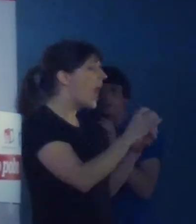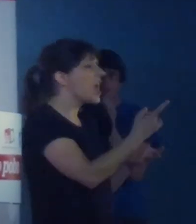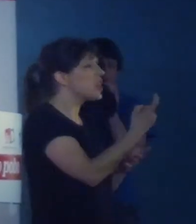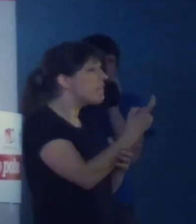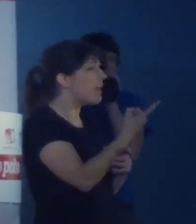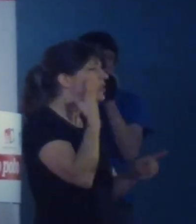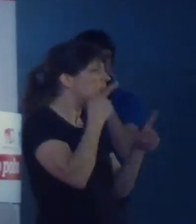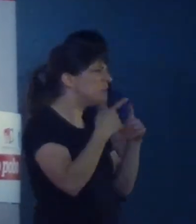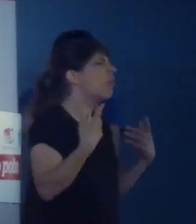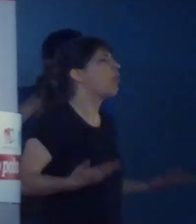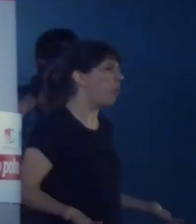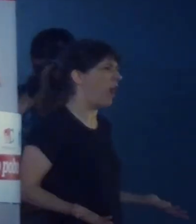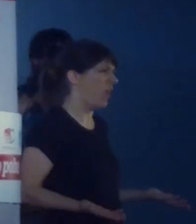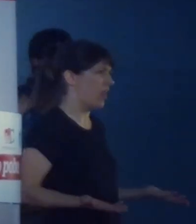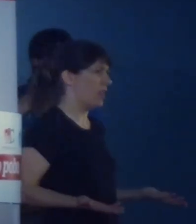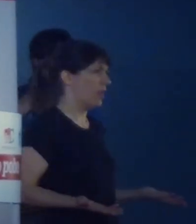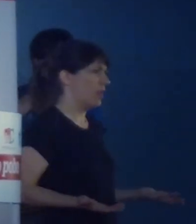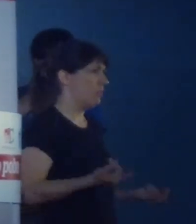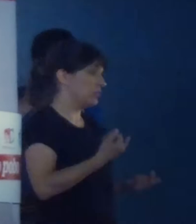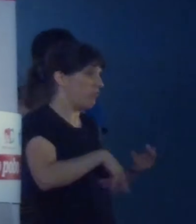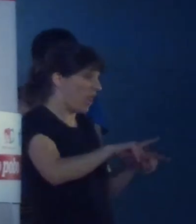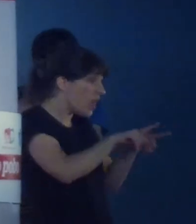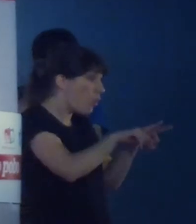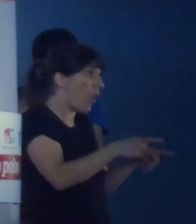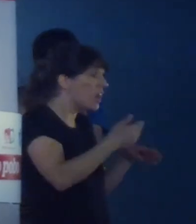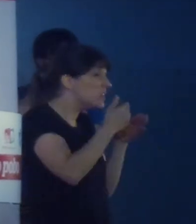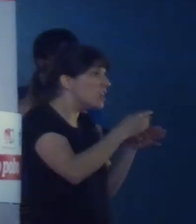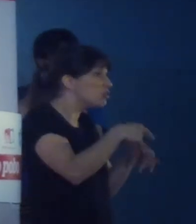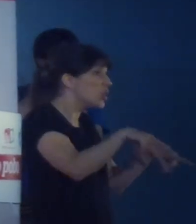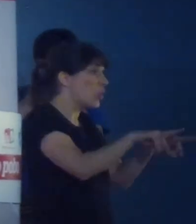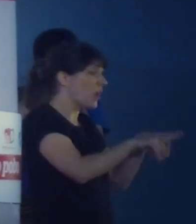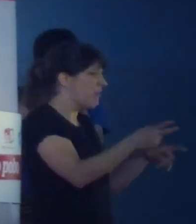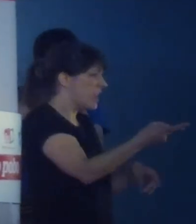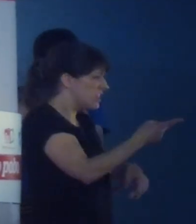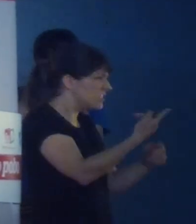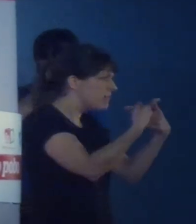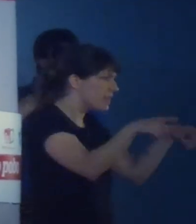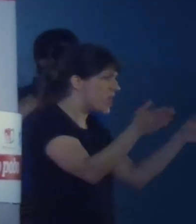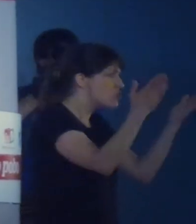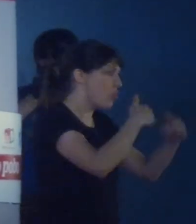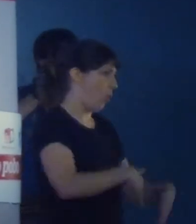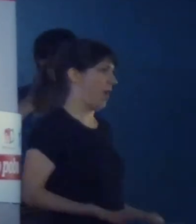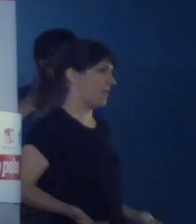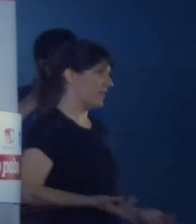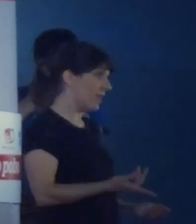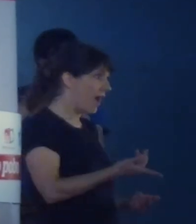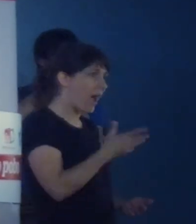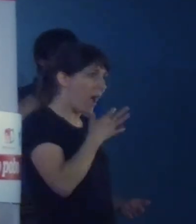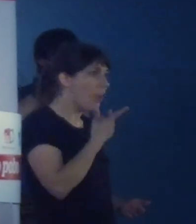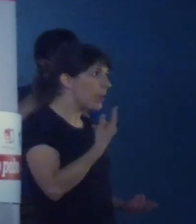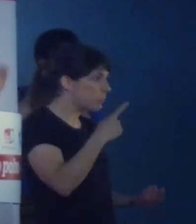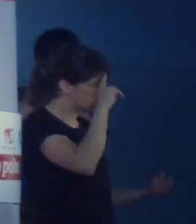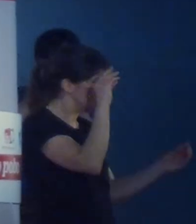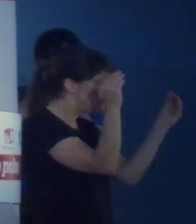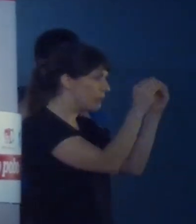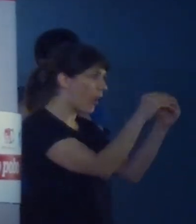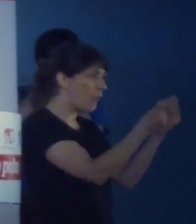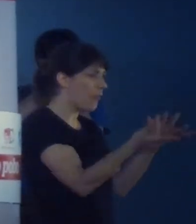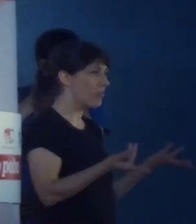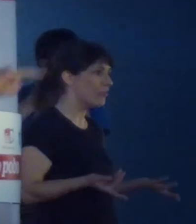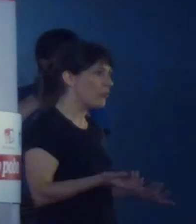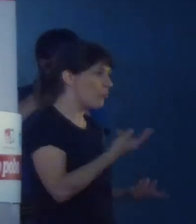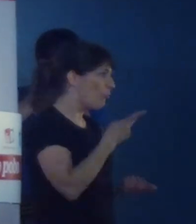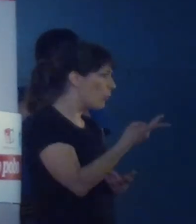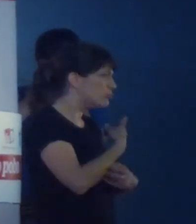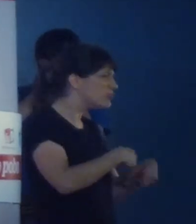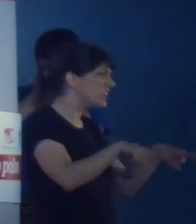Para mallar en nós máis. Pois é igual que os outros, polo tanto, aí non hai diferencia. Por unha vez, están completamente de acordo, naturalmente. Os dous son igual